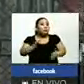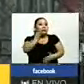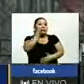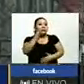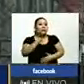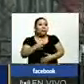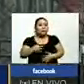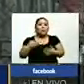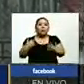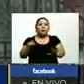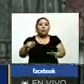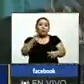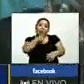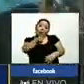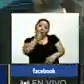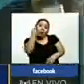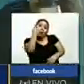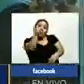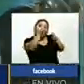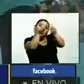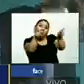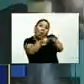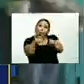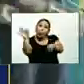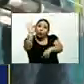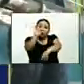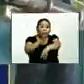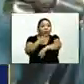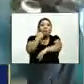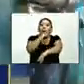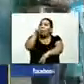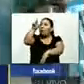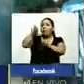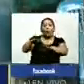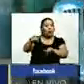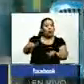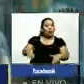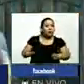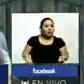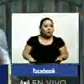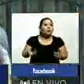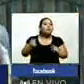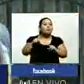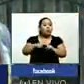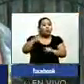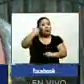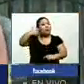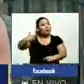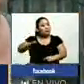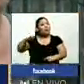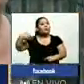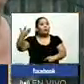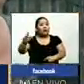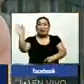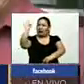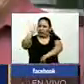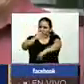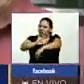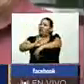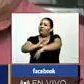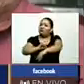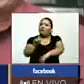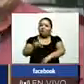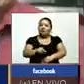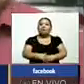mucho se oye por las noticias que hay dengue y aquí gracias a Dios nos lo ha dado, pero es peligro que los dé, porque hay unos zancudos bravos. Vamos